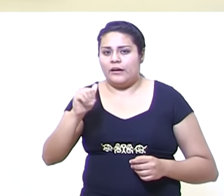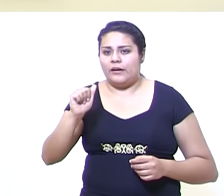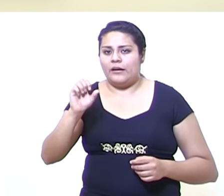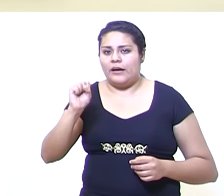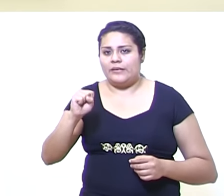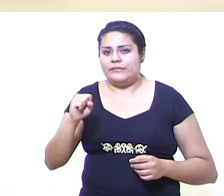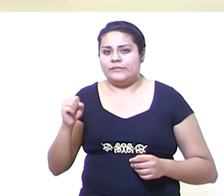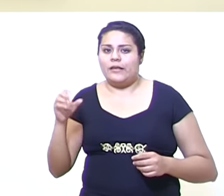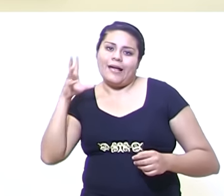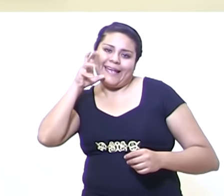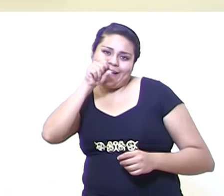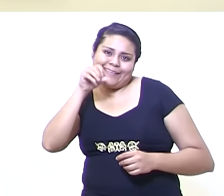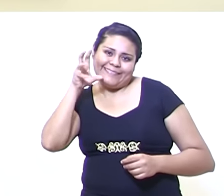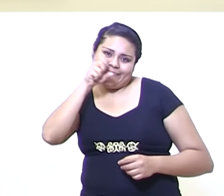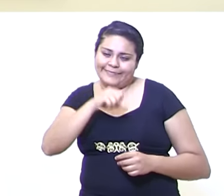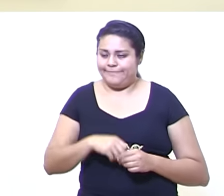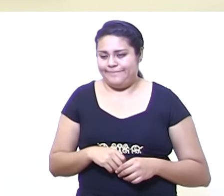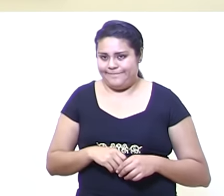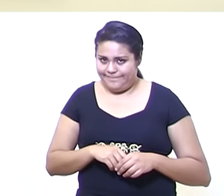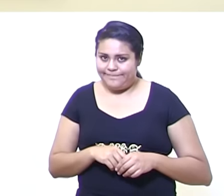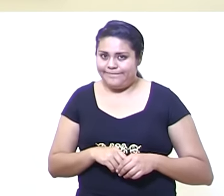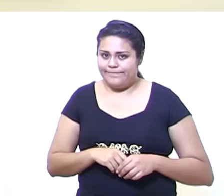naranjas.